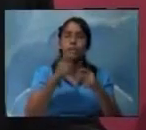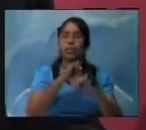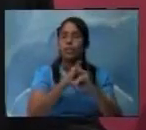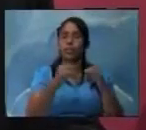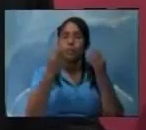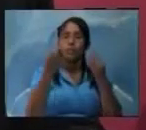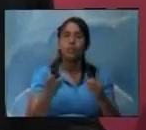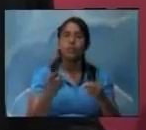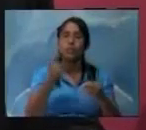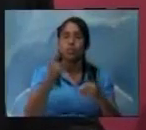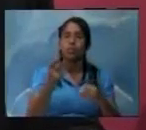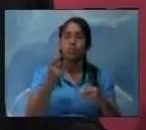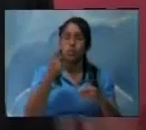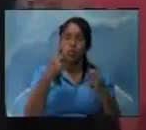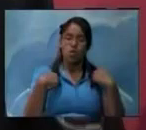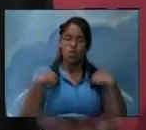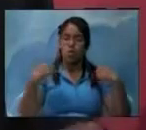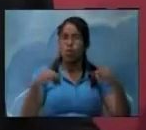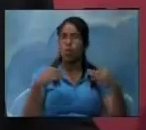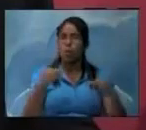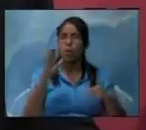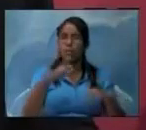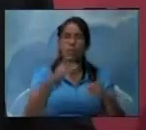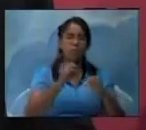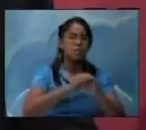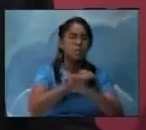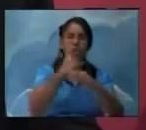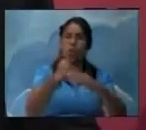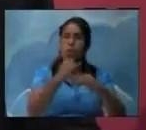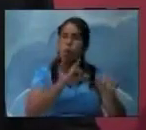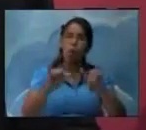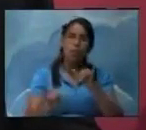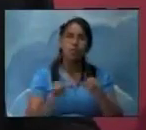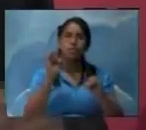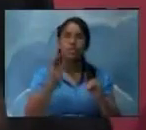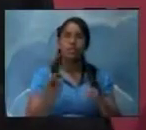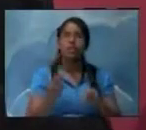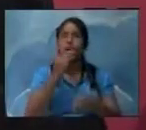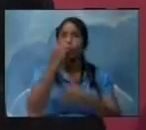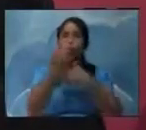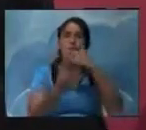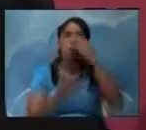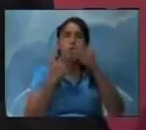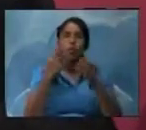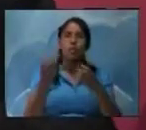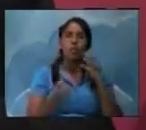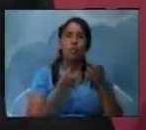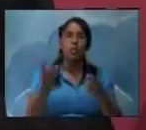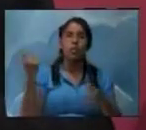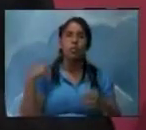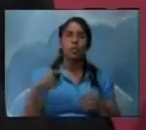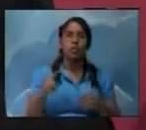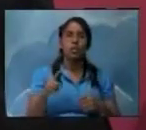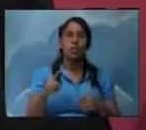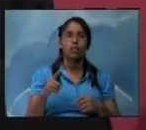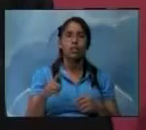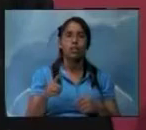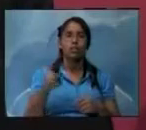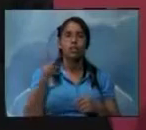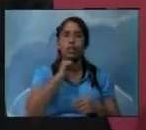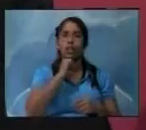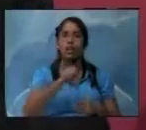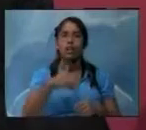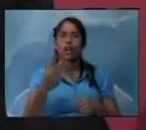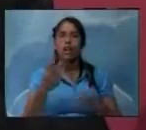Se había quemado, su ropa estaba intacta, ni siquiera olor de fuego tenía. Y es